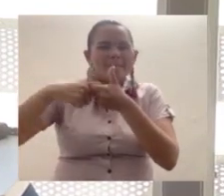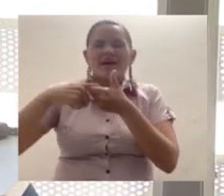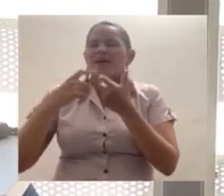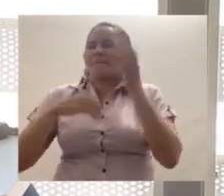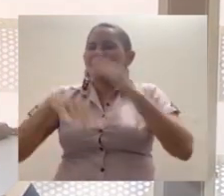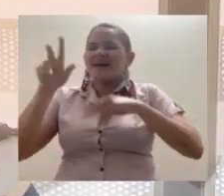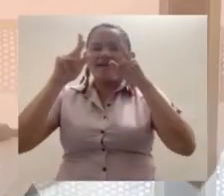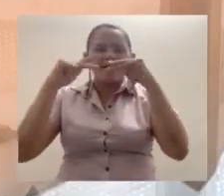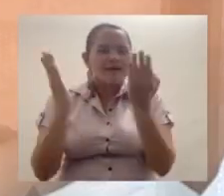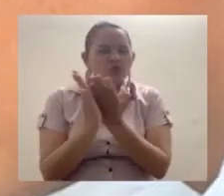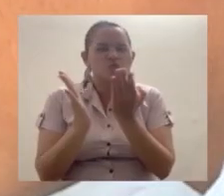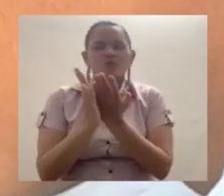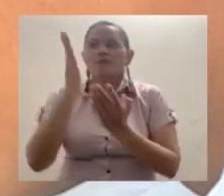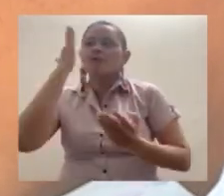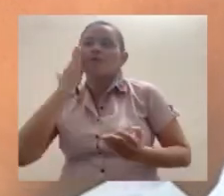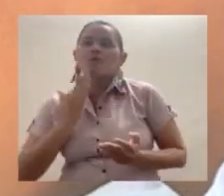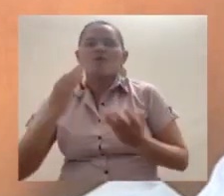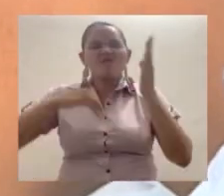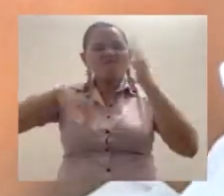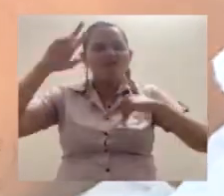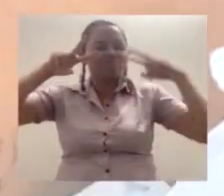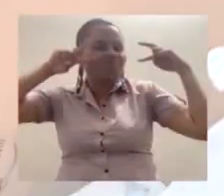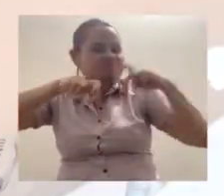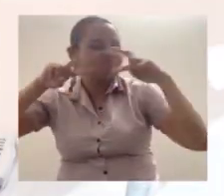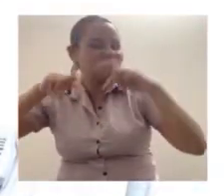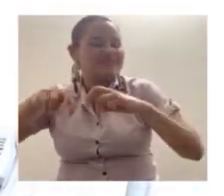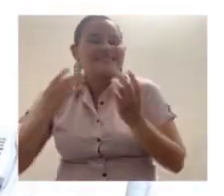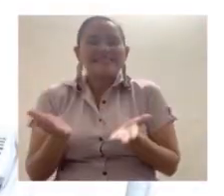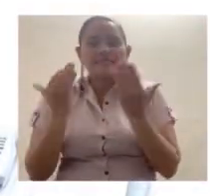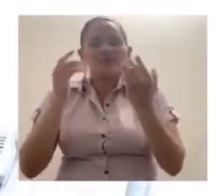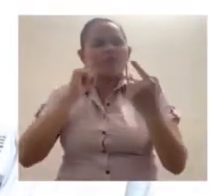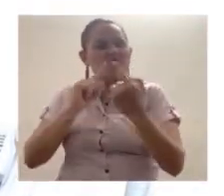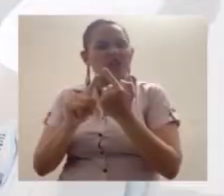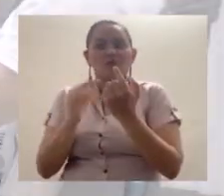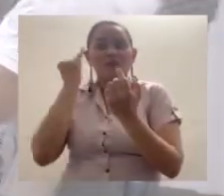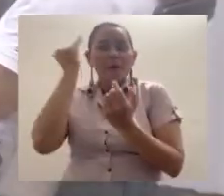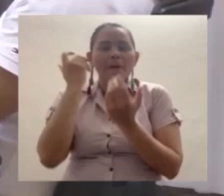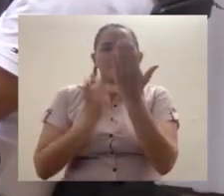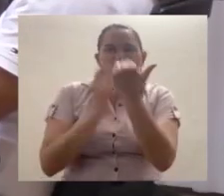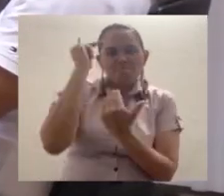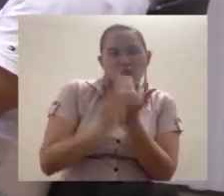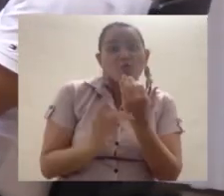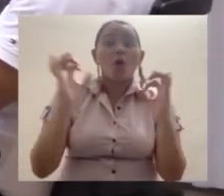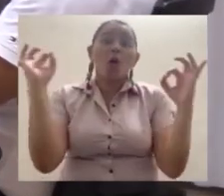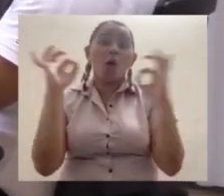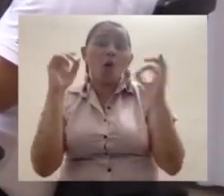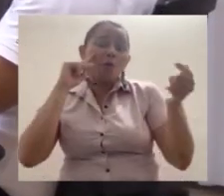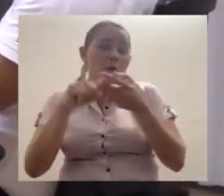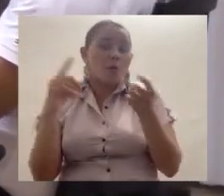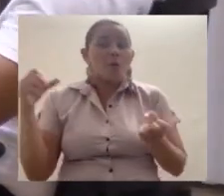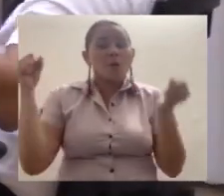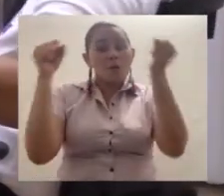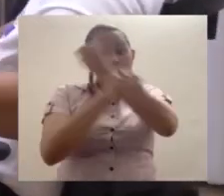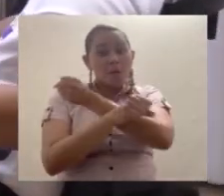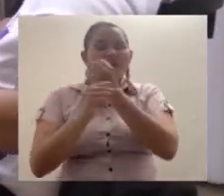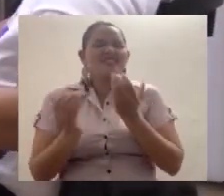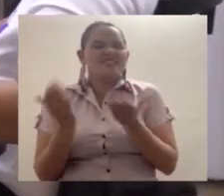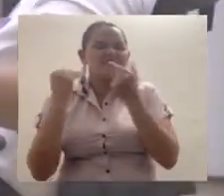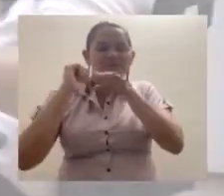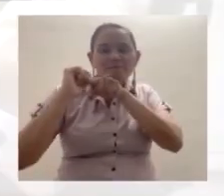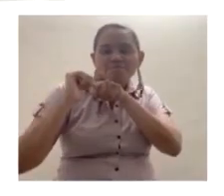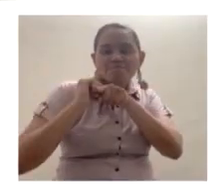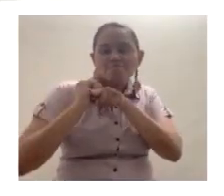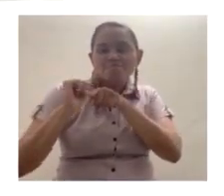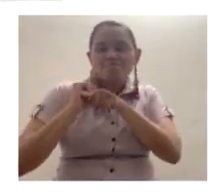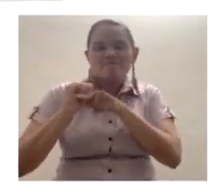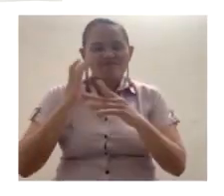obligados a traer estudiantes, jóvenes investigadores para que se vinculen a los proyectos o que hagan pasantías en el exterior. También hay mucha oportunidad para